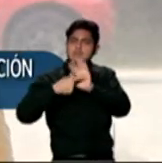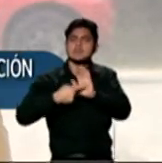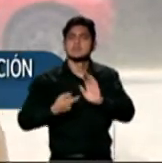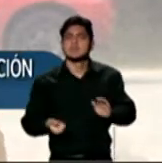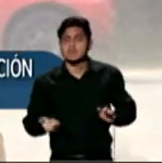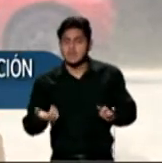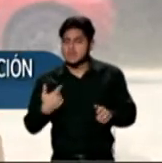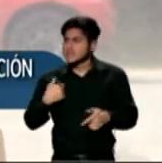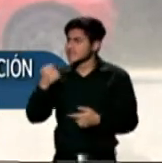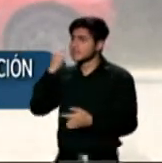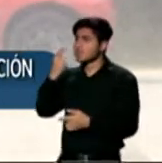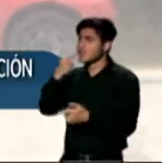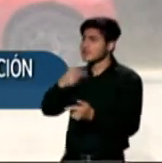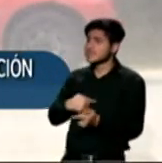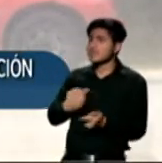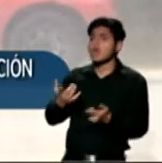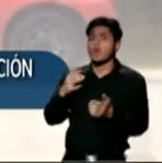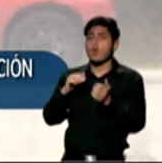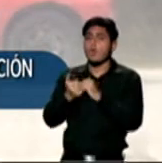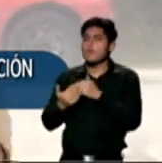el proceso de elegir